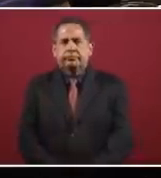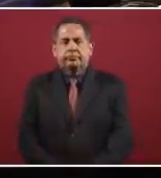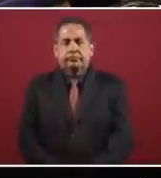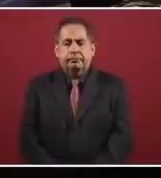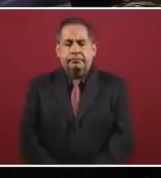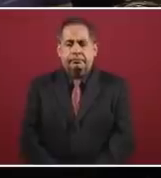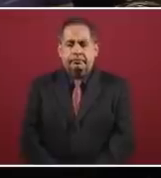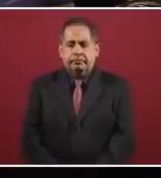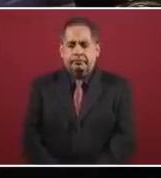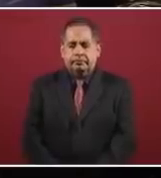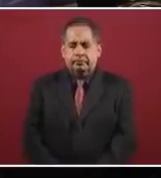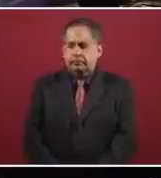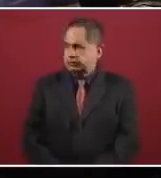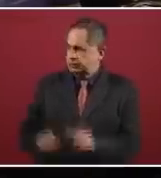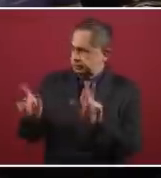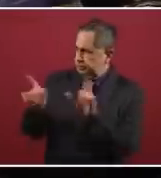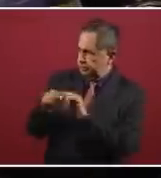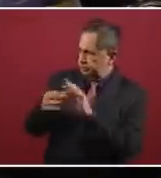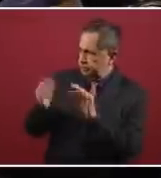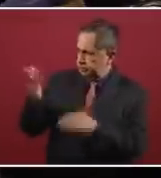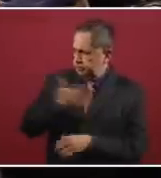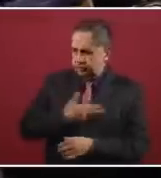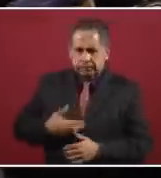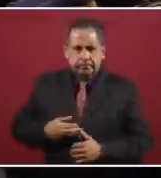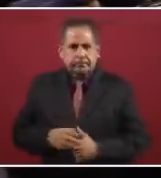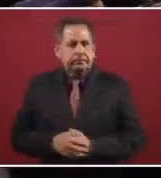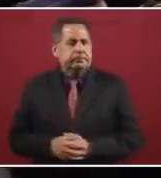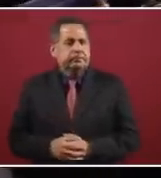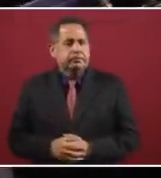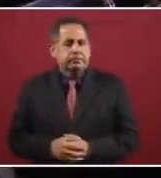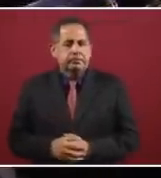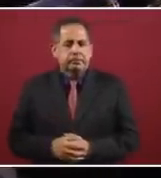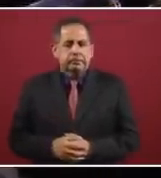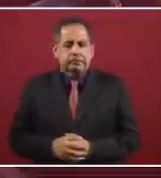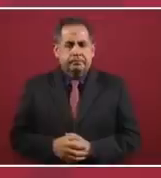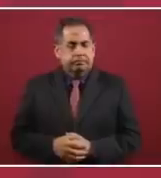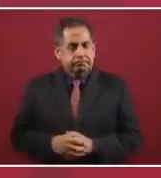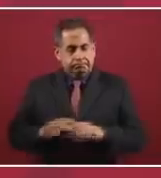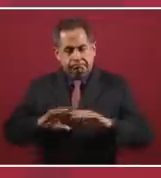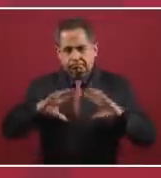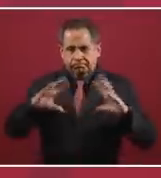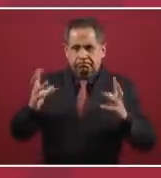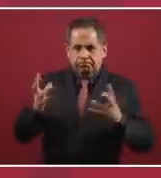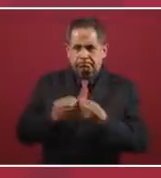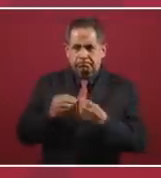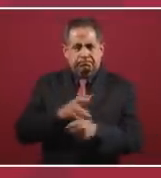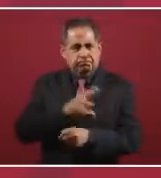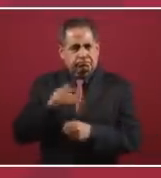muy breve, señor presidente. El monto total